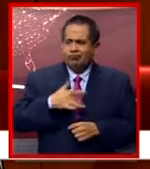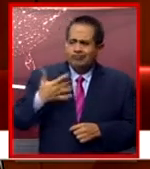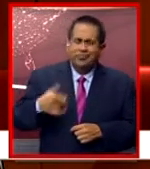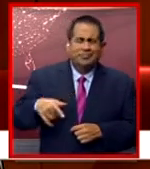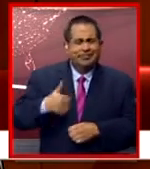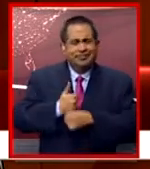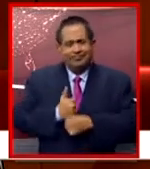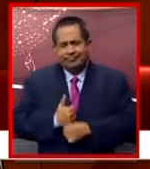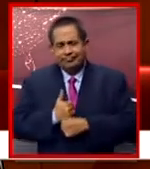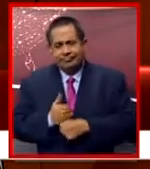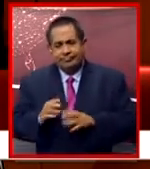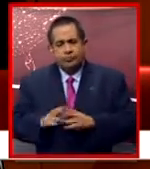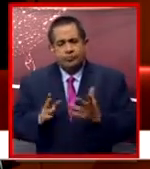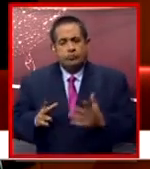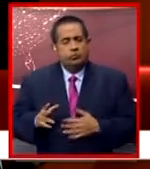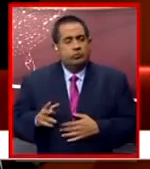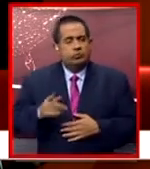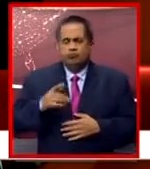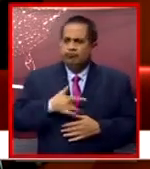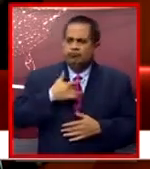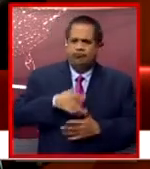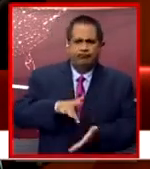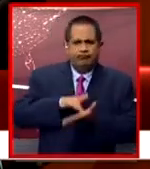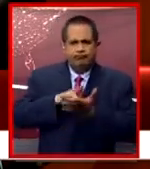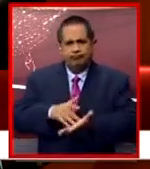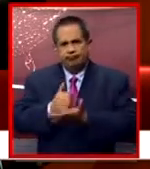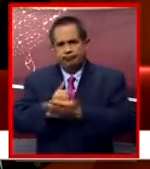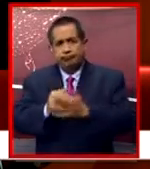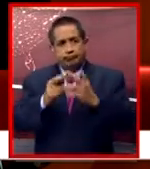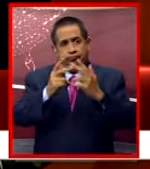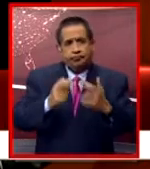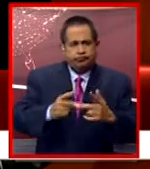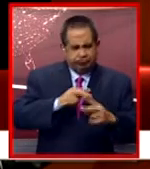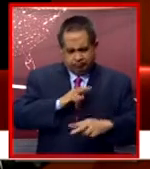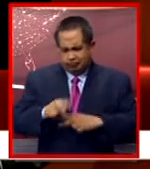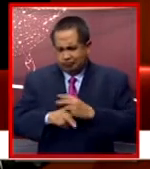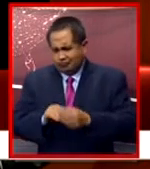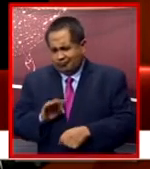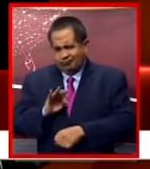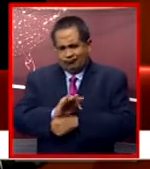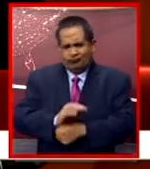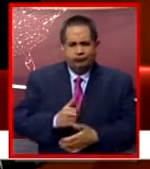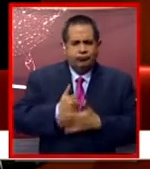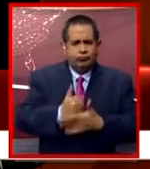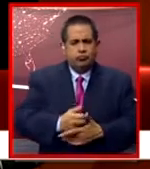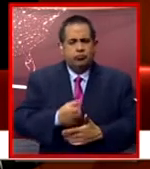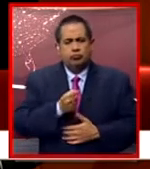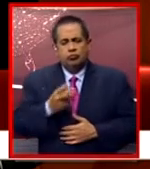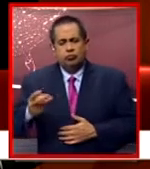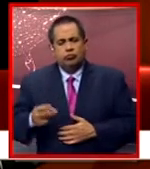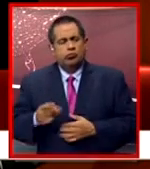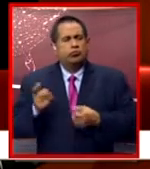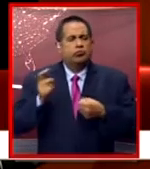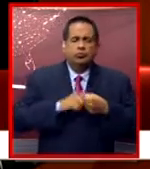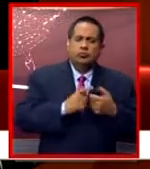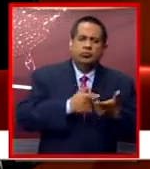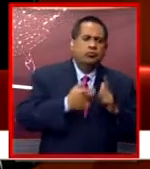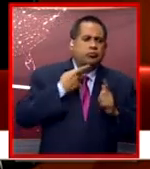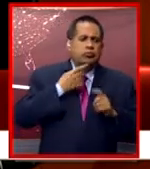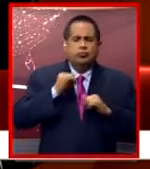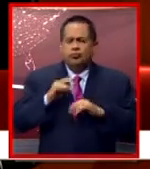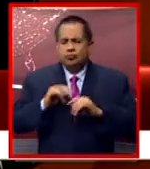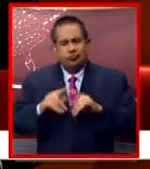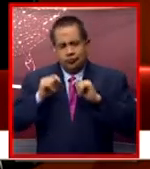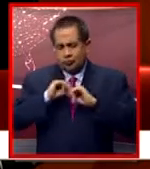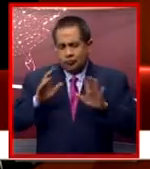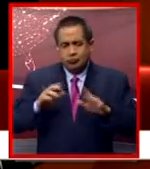tragedia, en la solidaridad con los que han sido afectados, militantes o no militantes, piden que esto